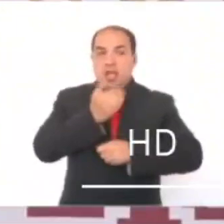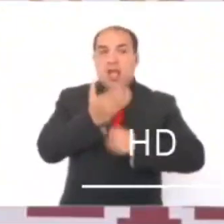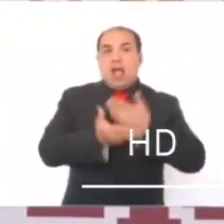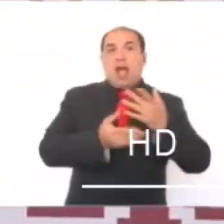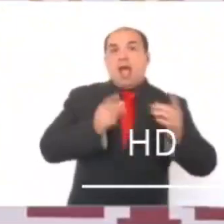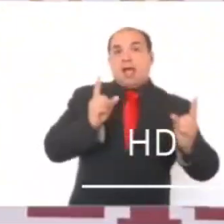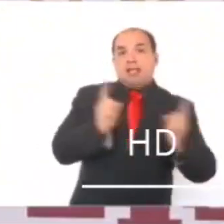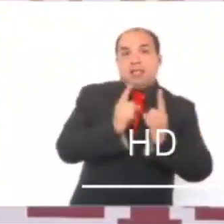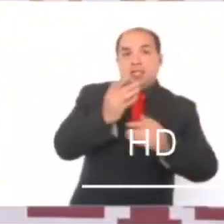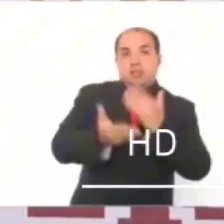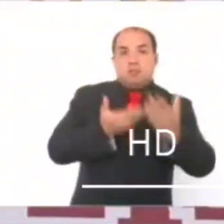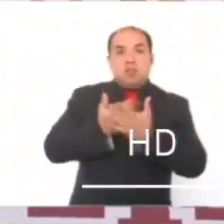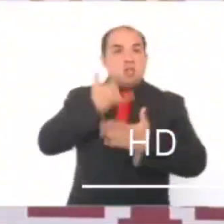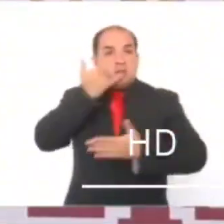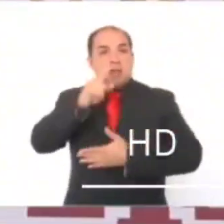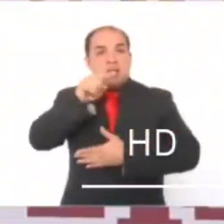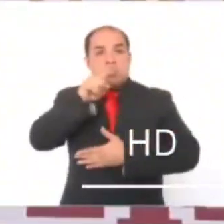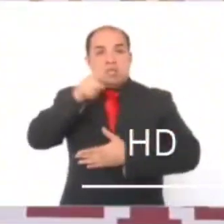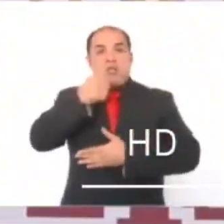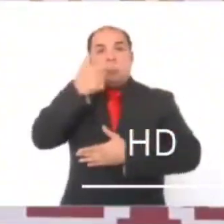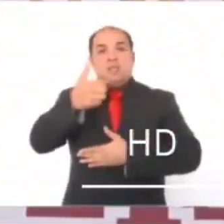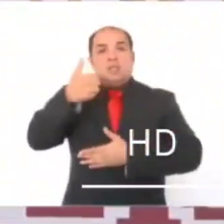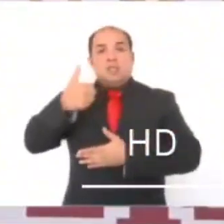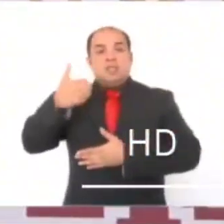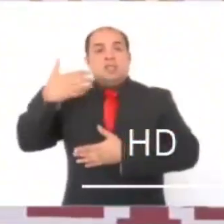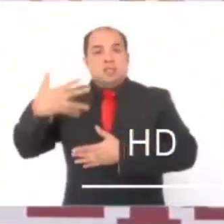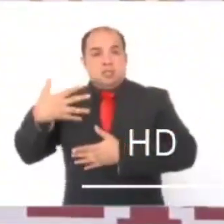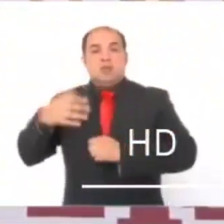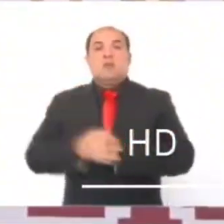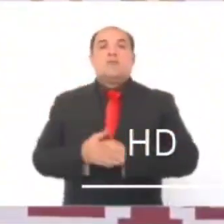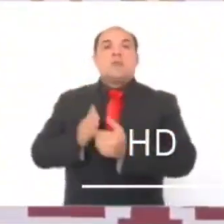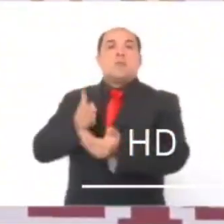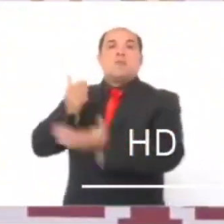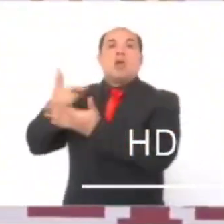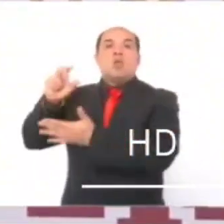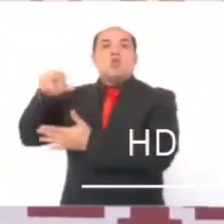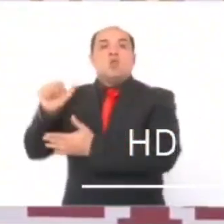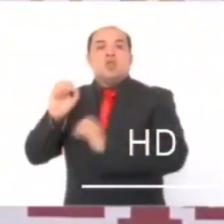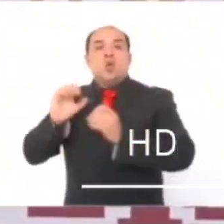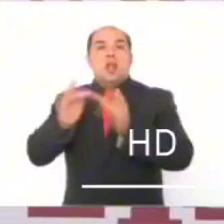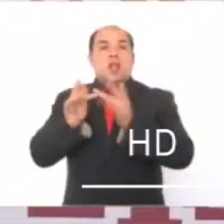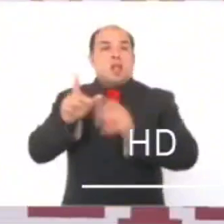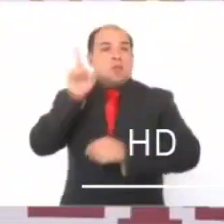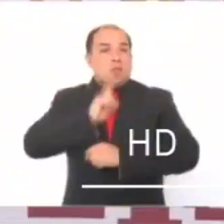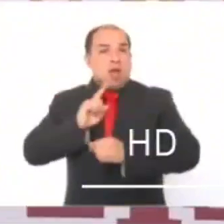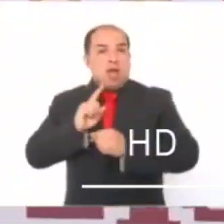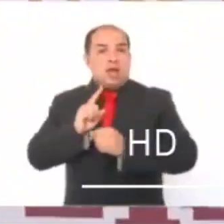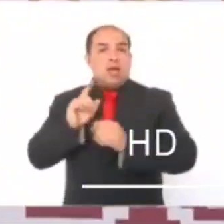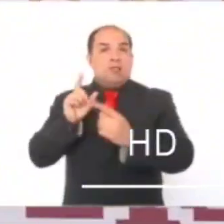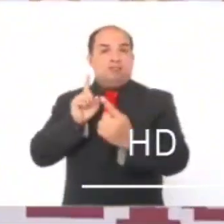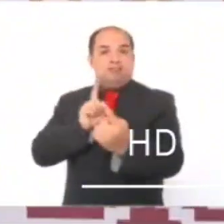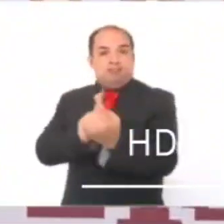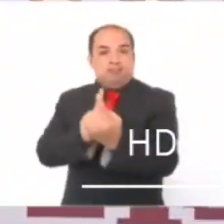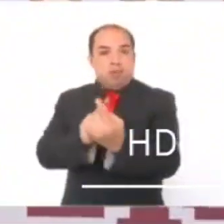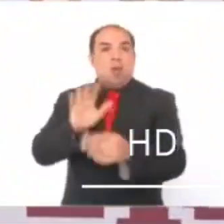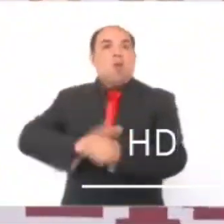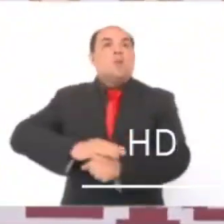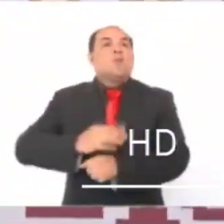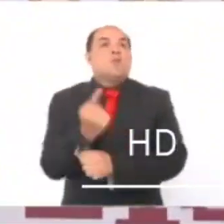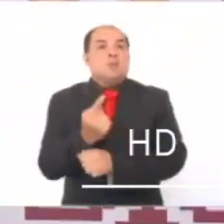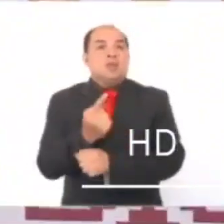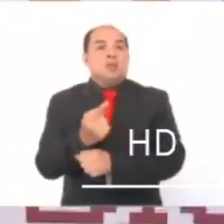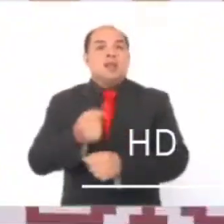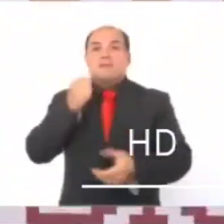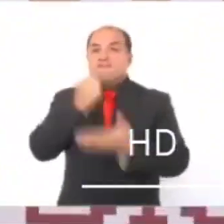al asterisco 765, vayan a las lunas, acérquense a la red de mujeres, porque, como les insistimos,